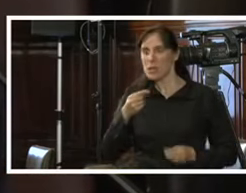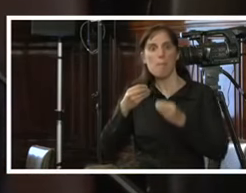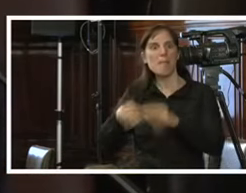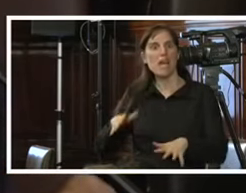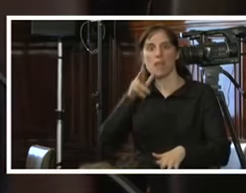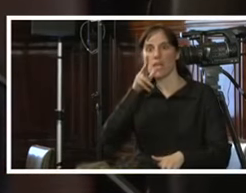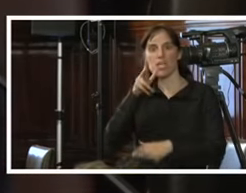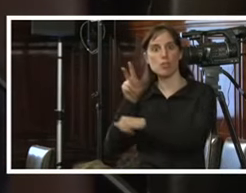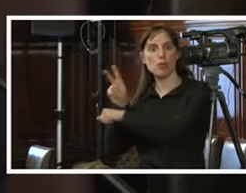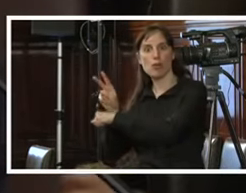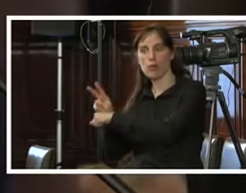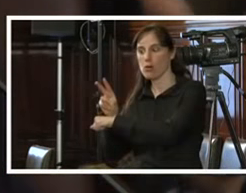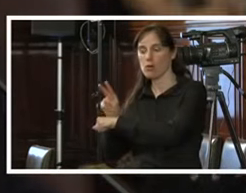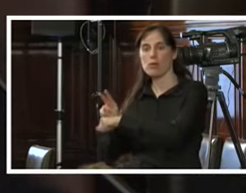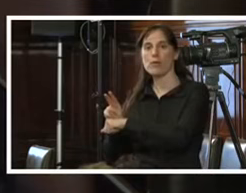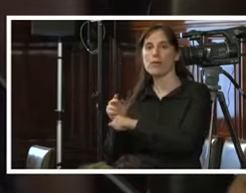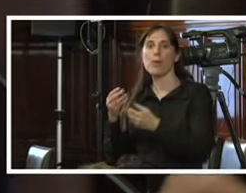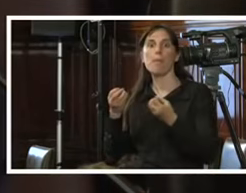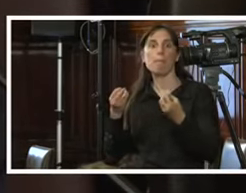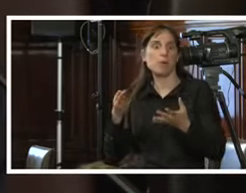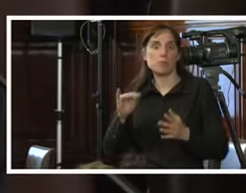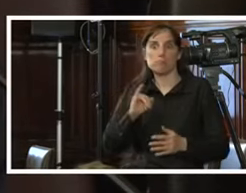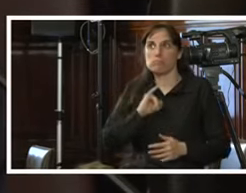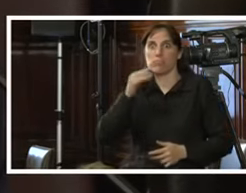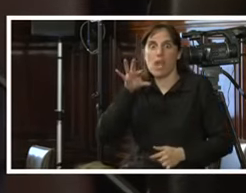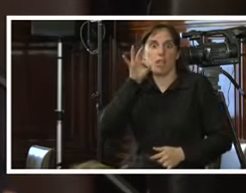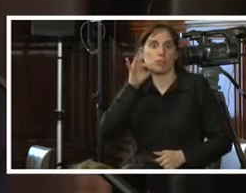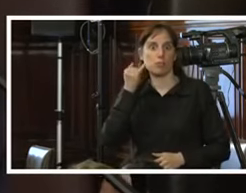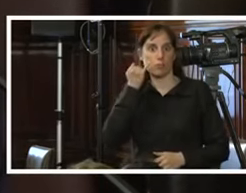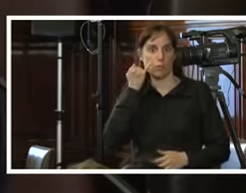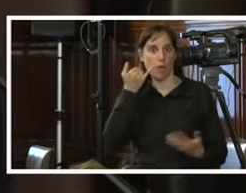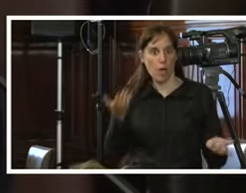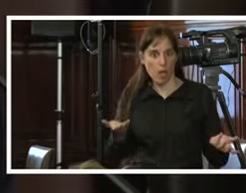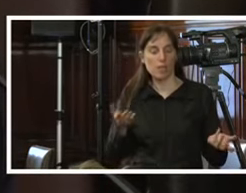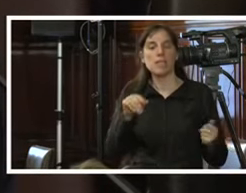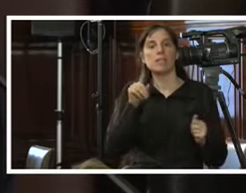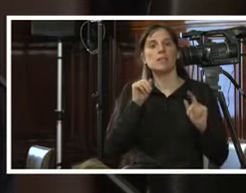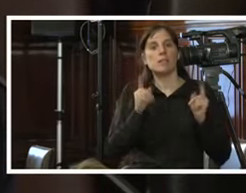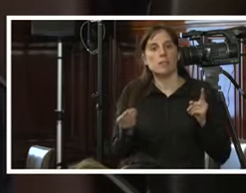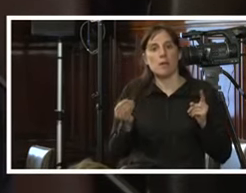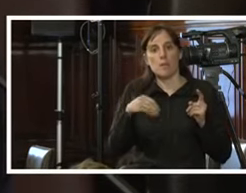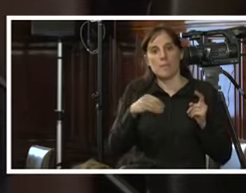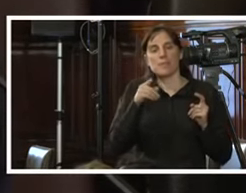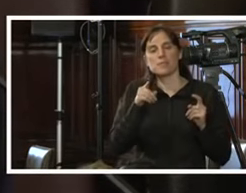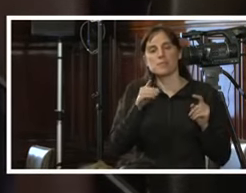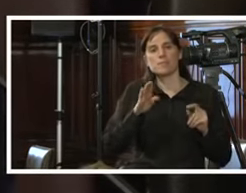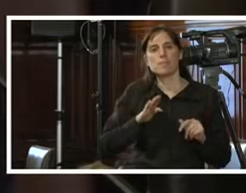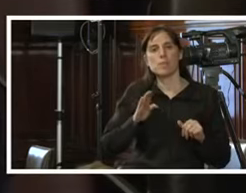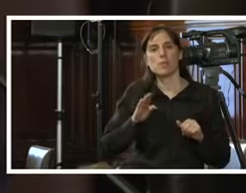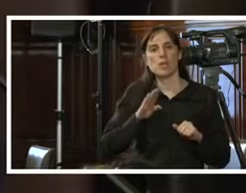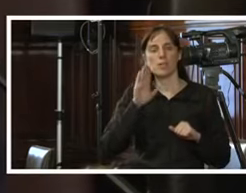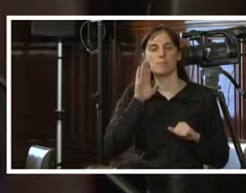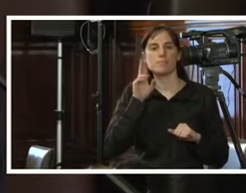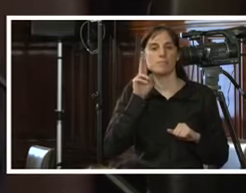de sus hijos e hijas o el cuido gracias a esta condición de ser mujeres lesbianas otra de las cosas que mencionaban las mujeres lesbianas en términos muy